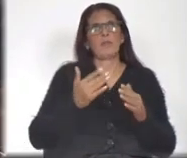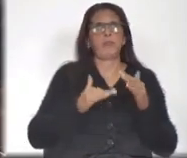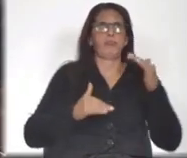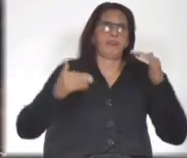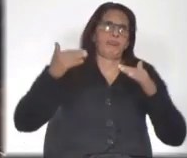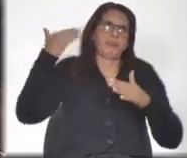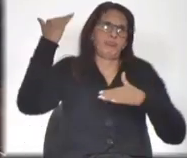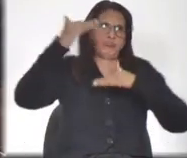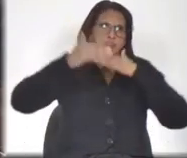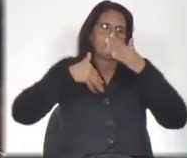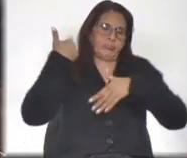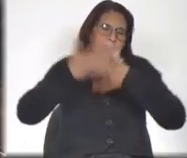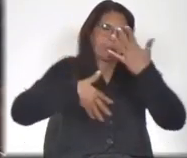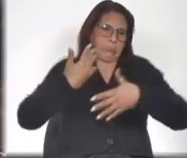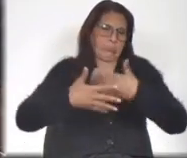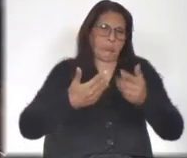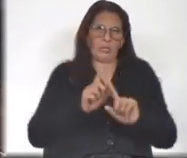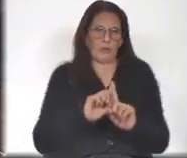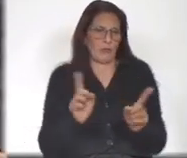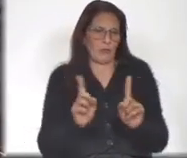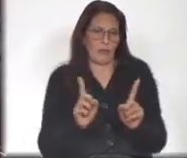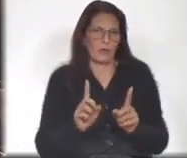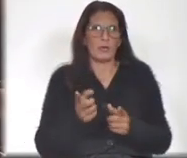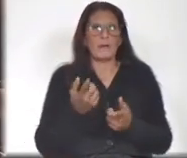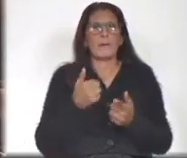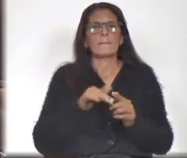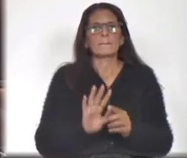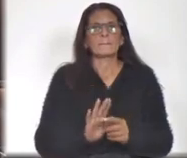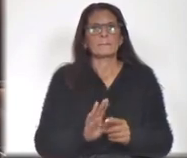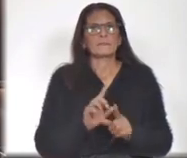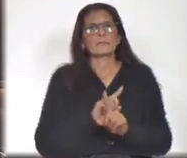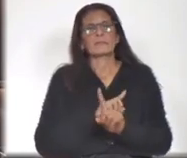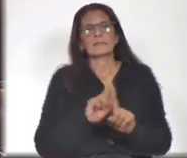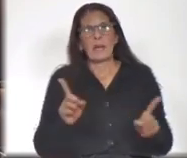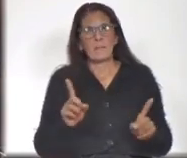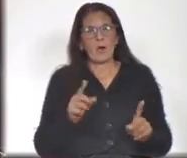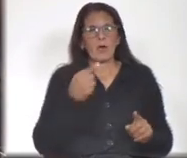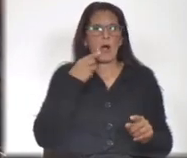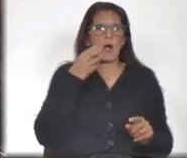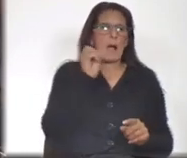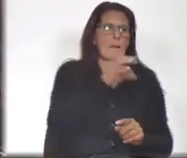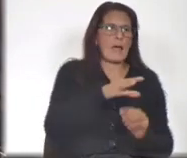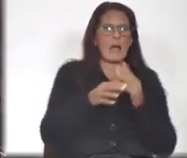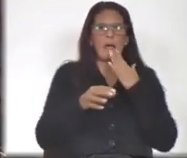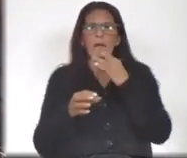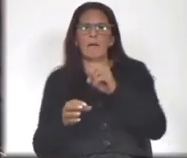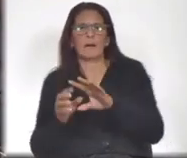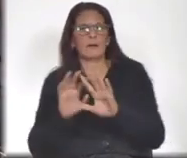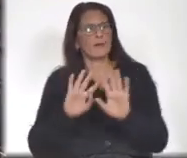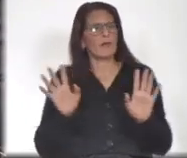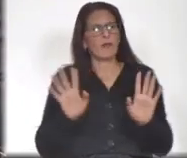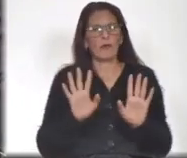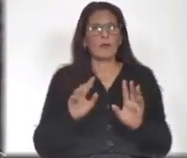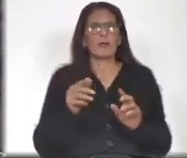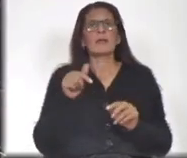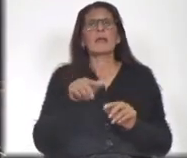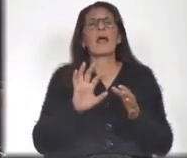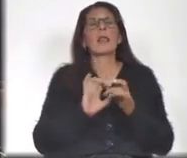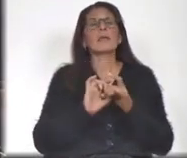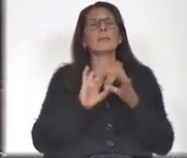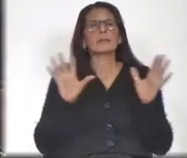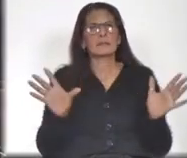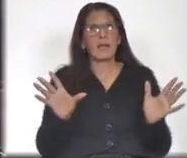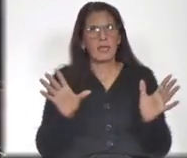y no tenga nada que ver con el lejísimo del tema en cuestión. Tampoco los agravios, no es eso lo que estamos defendiendo, sino la